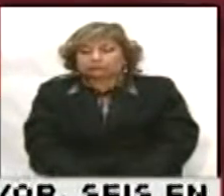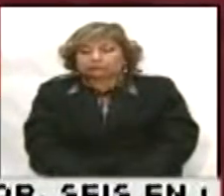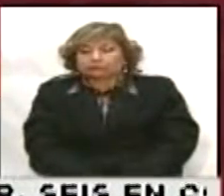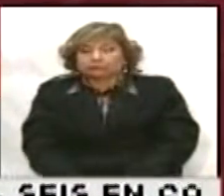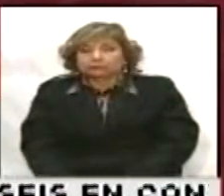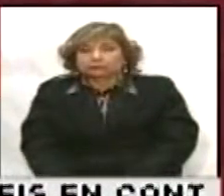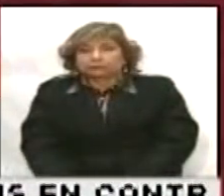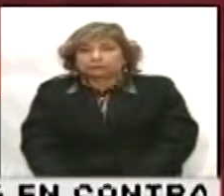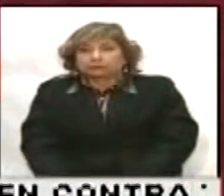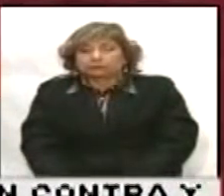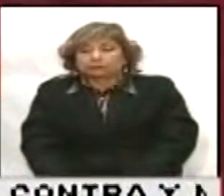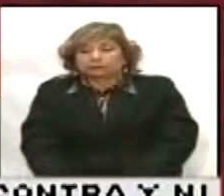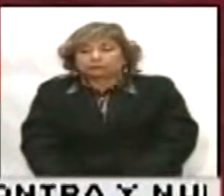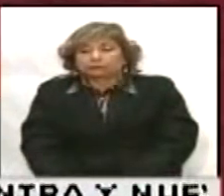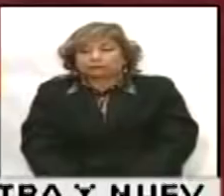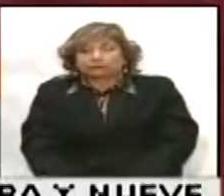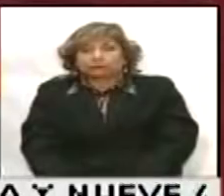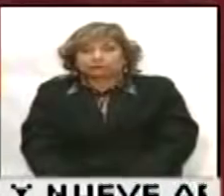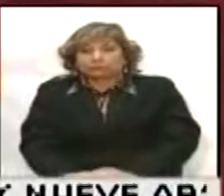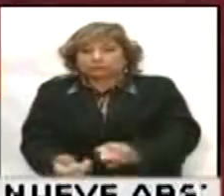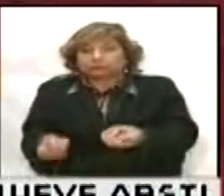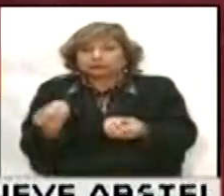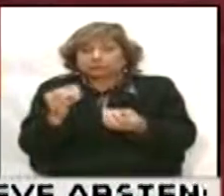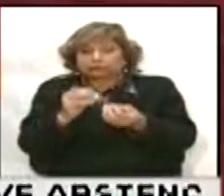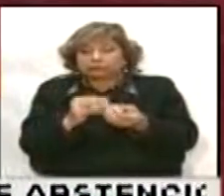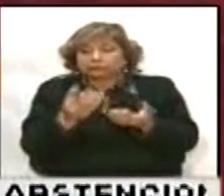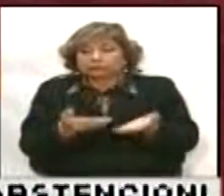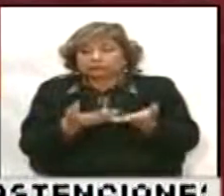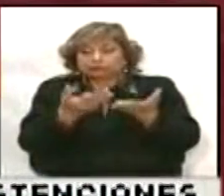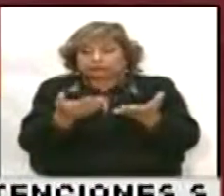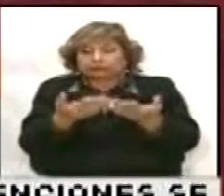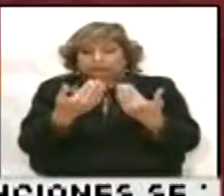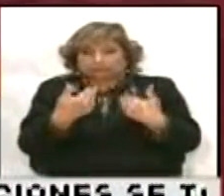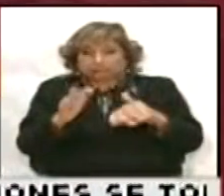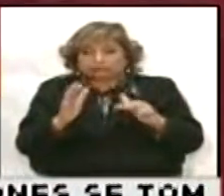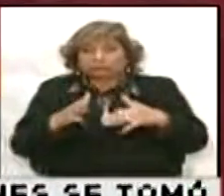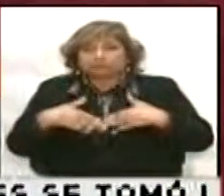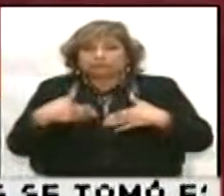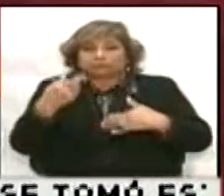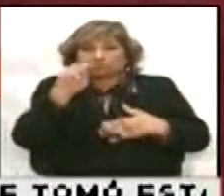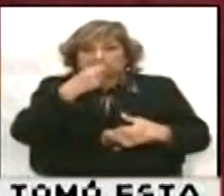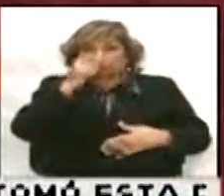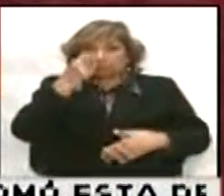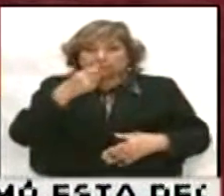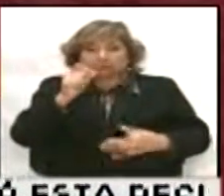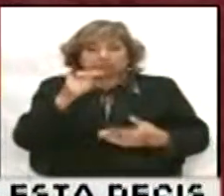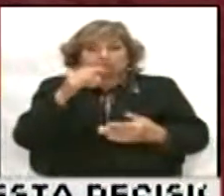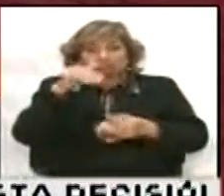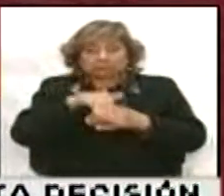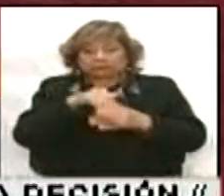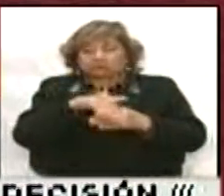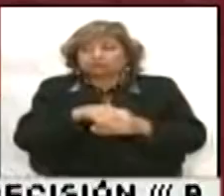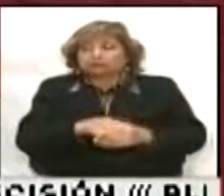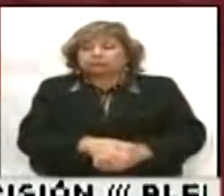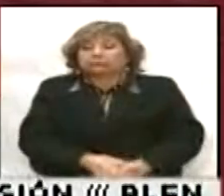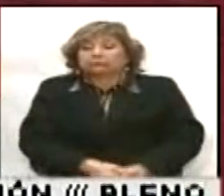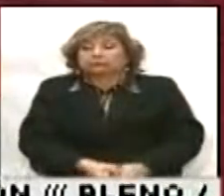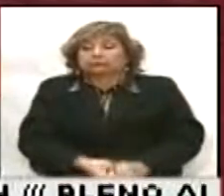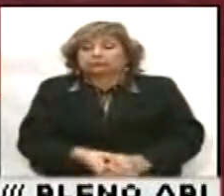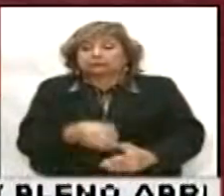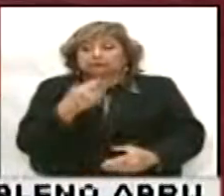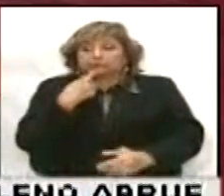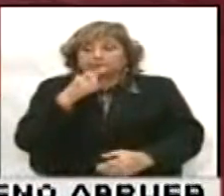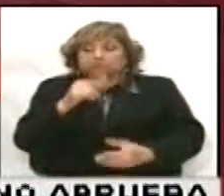que son los accesitarios que ya pueden registrar su voto de manera electrónica. Esta va a